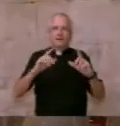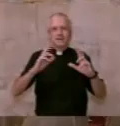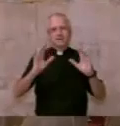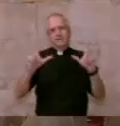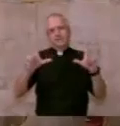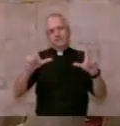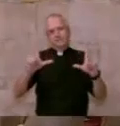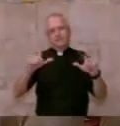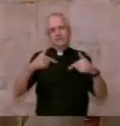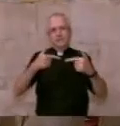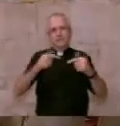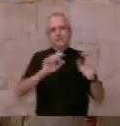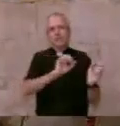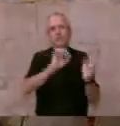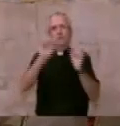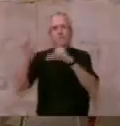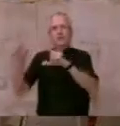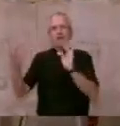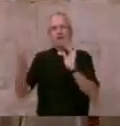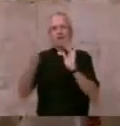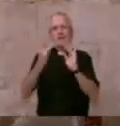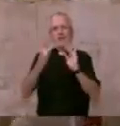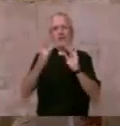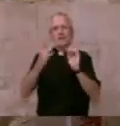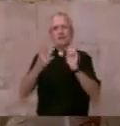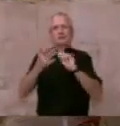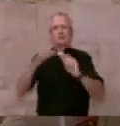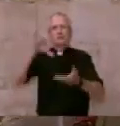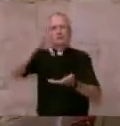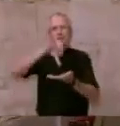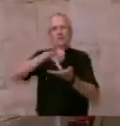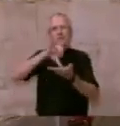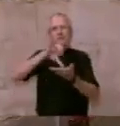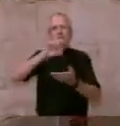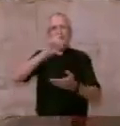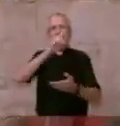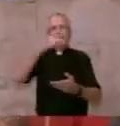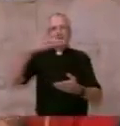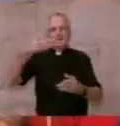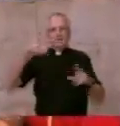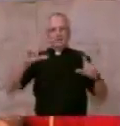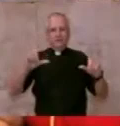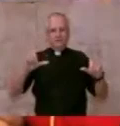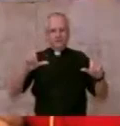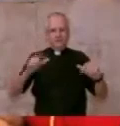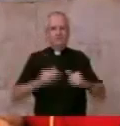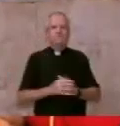conexión, y devolvemos ya la conexión a los estudios centrales de 13 Televisión.